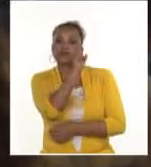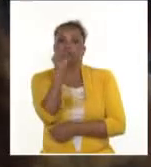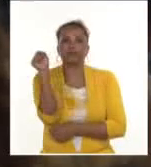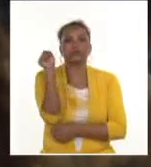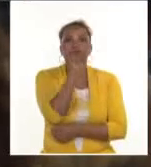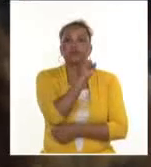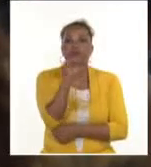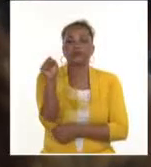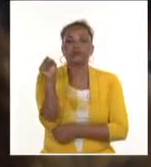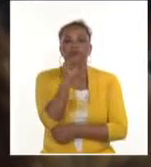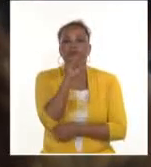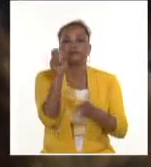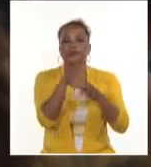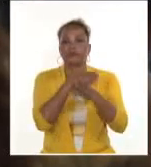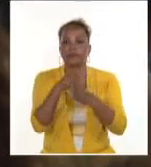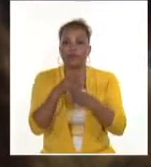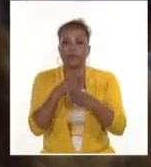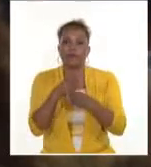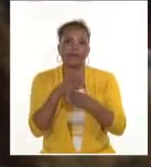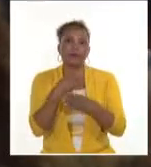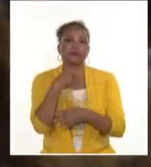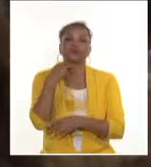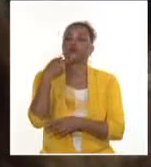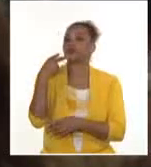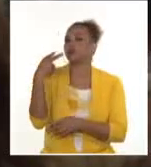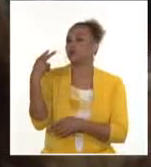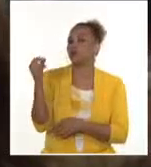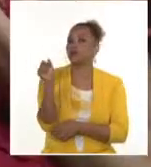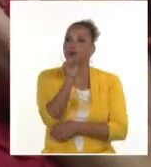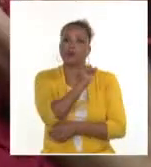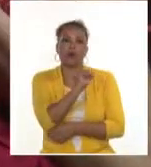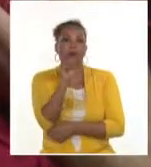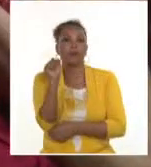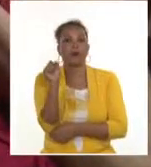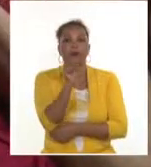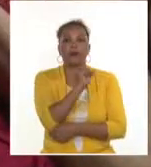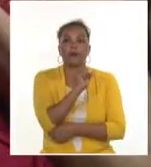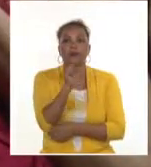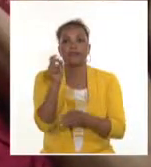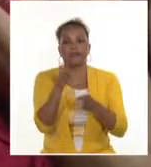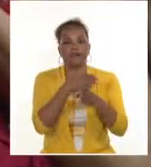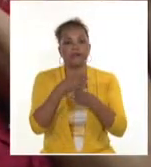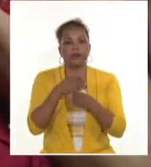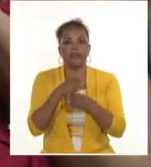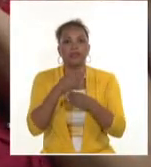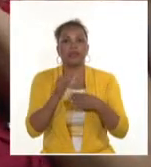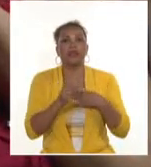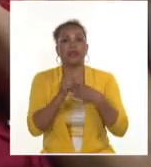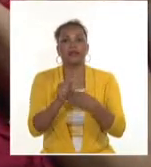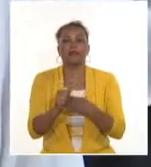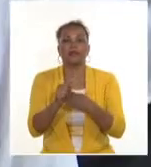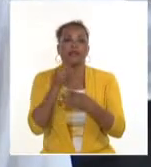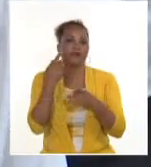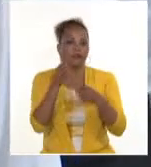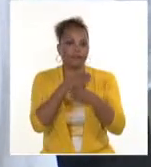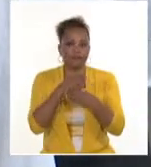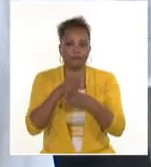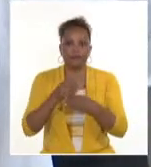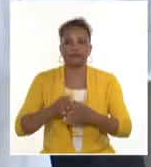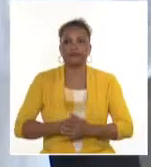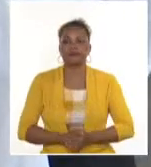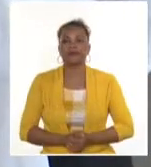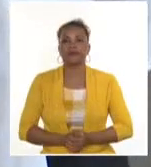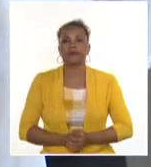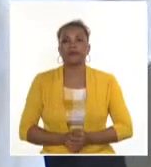por junara Vega y Roger Quintana y al ensamble de vientos nueva camerata liderado por haskel armenteros la